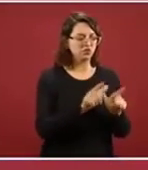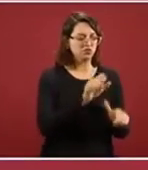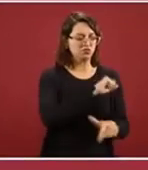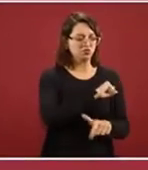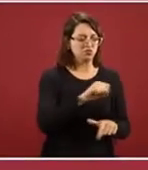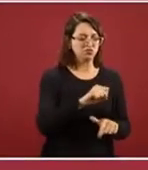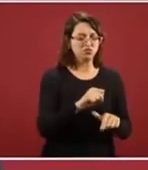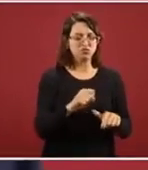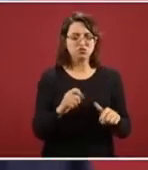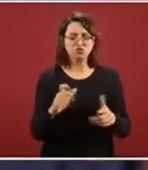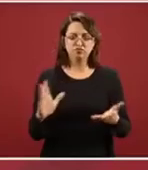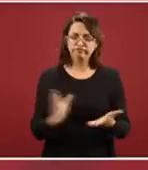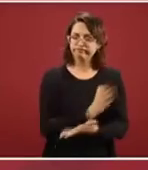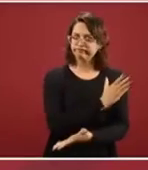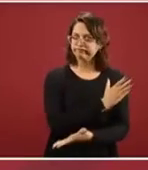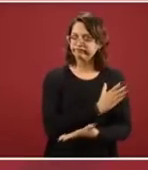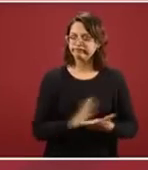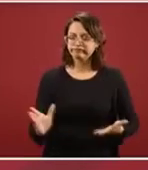que no se